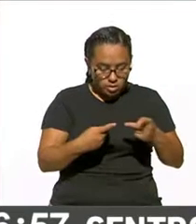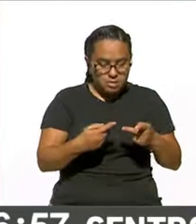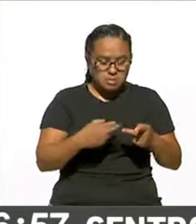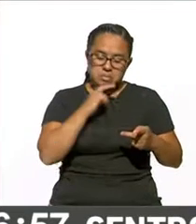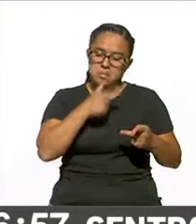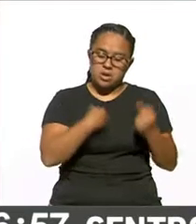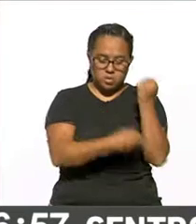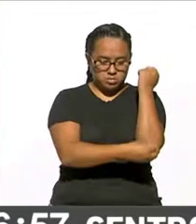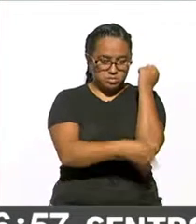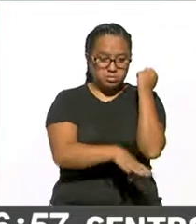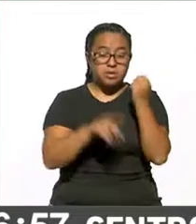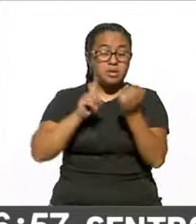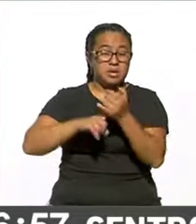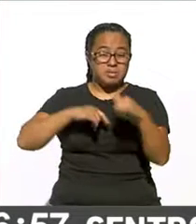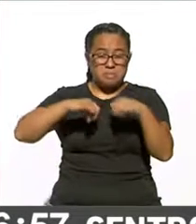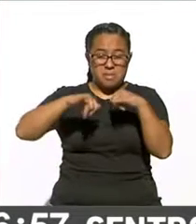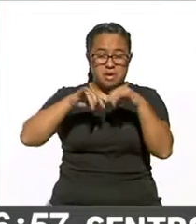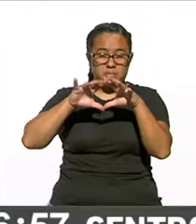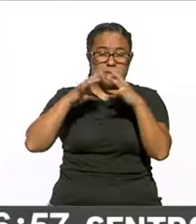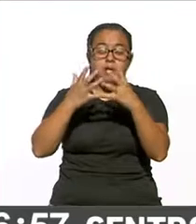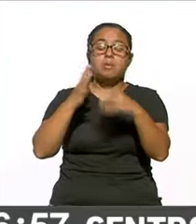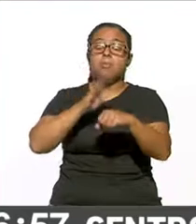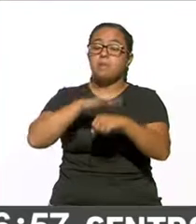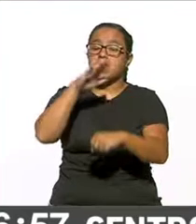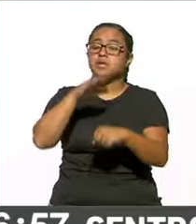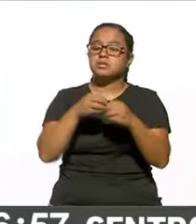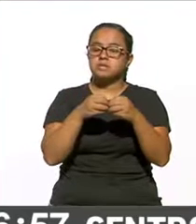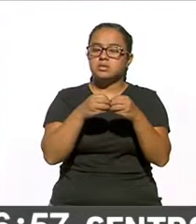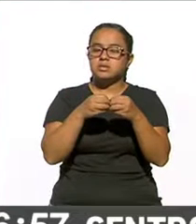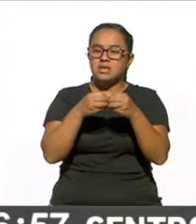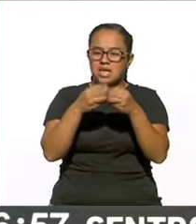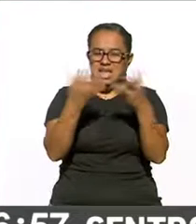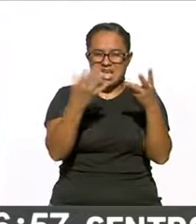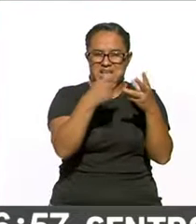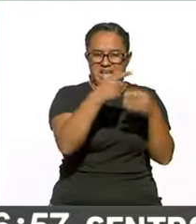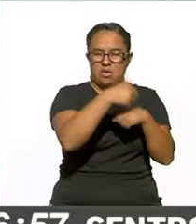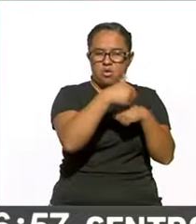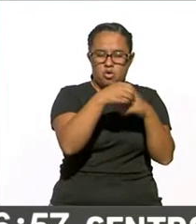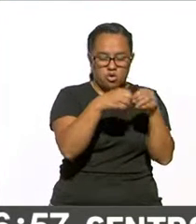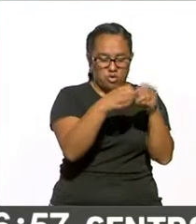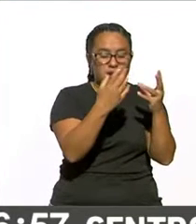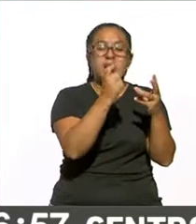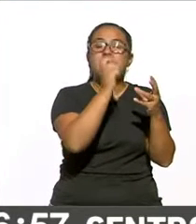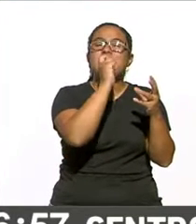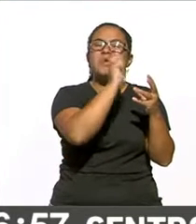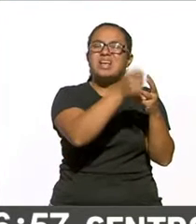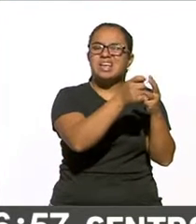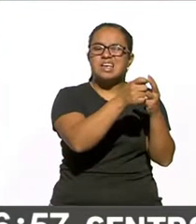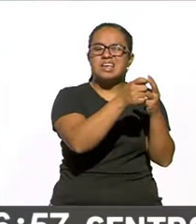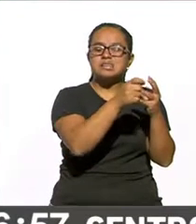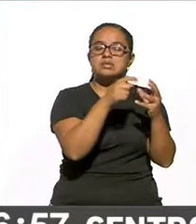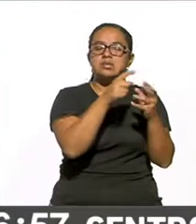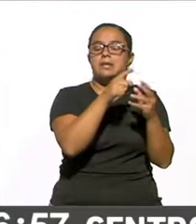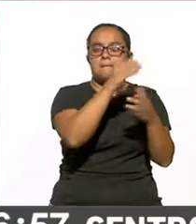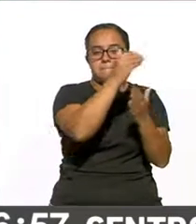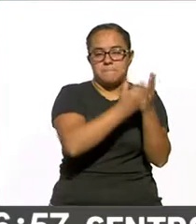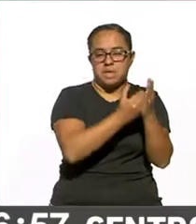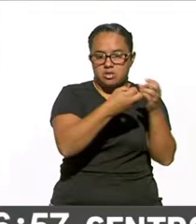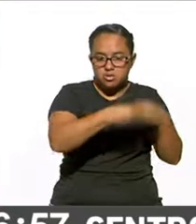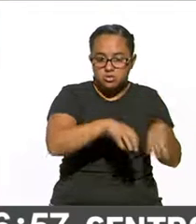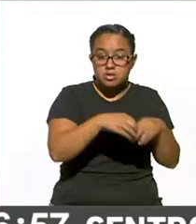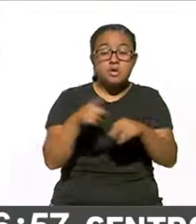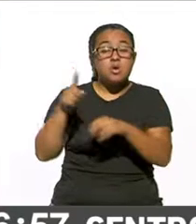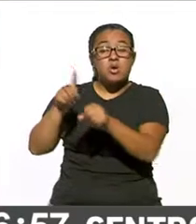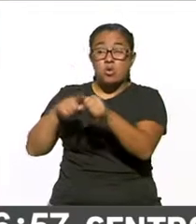mundial, el número más claro es un número menor, el más oscuro es un número mayor. Si ves,